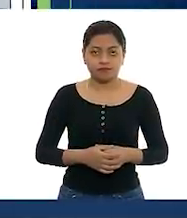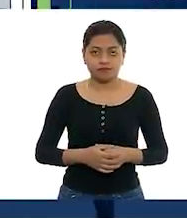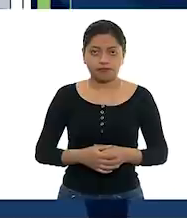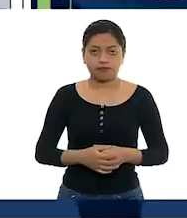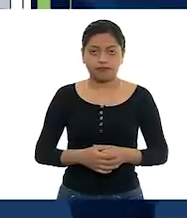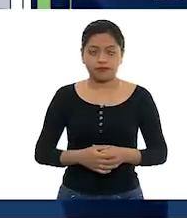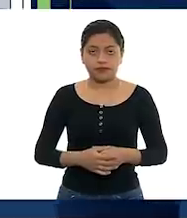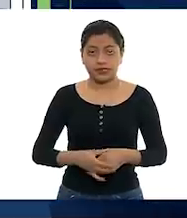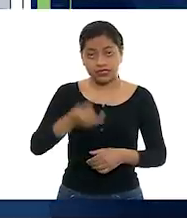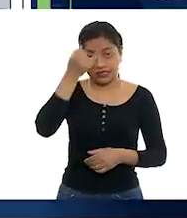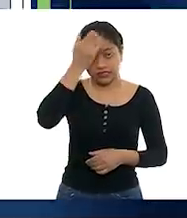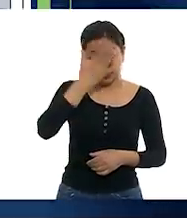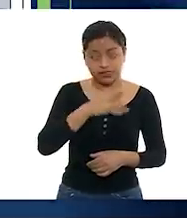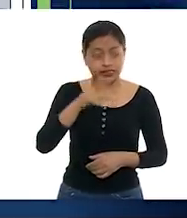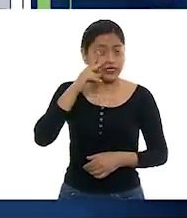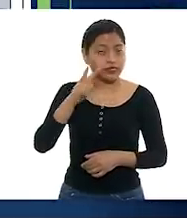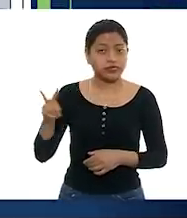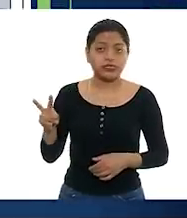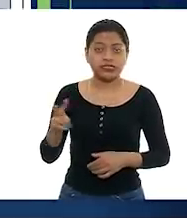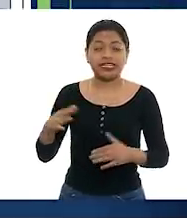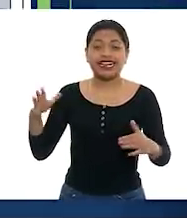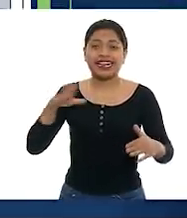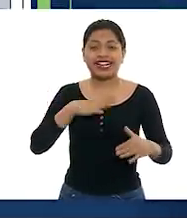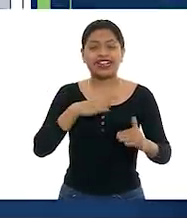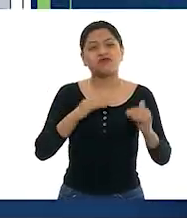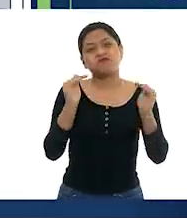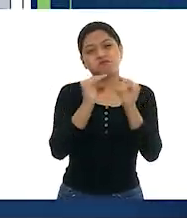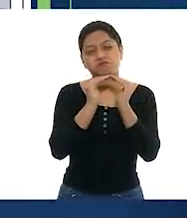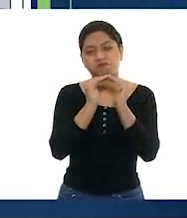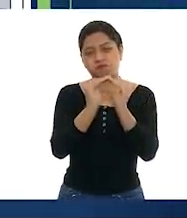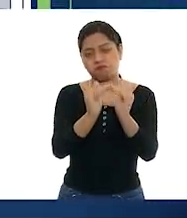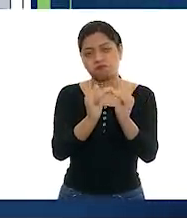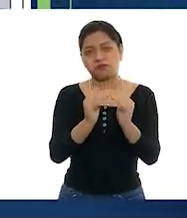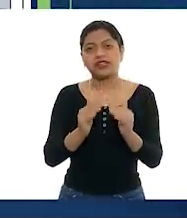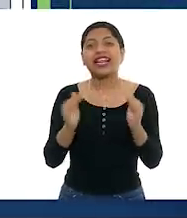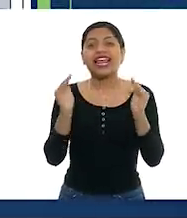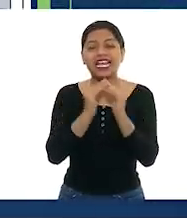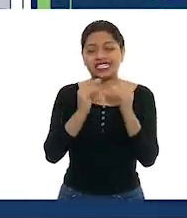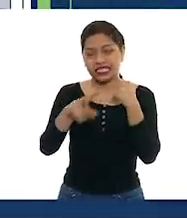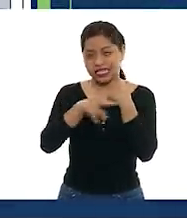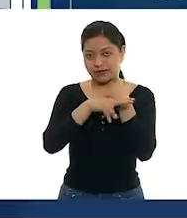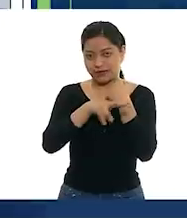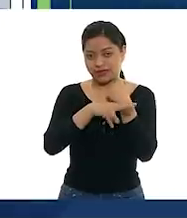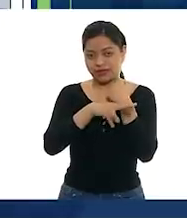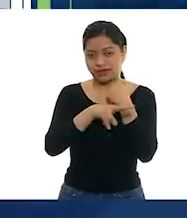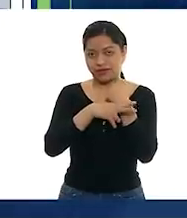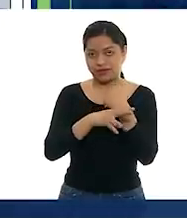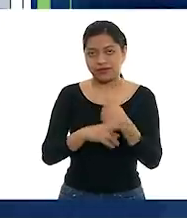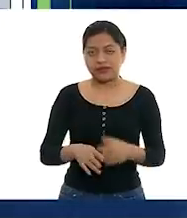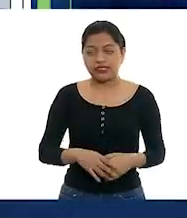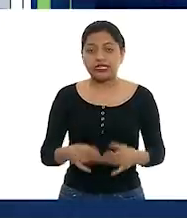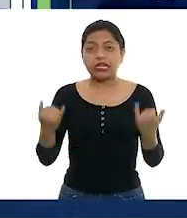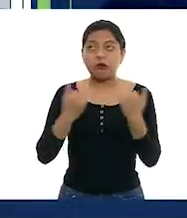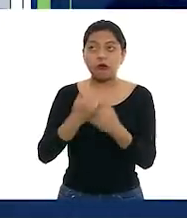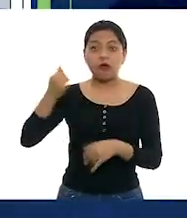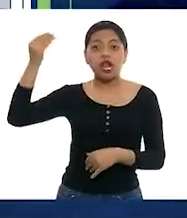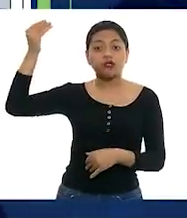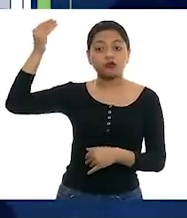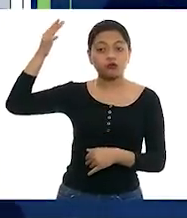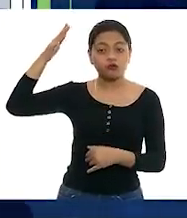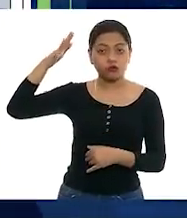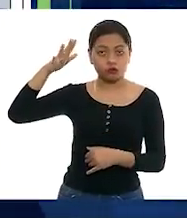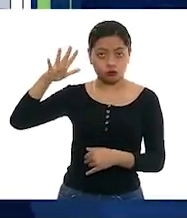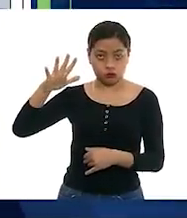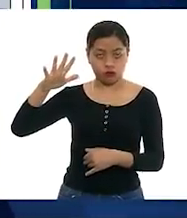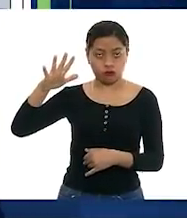la primera imagen donde vemos que un invernadero parece una casita de vidrio. También tenemos el sol.